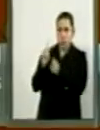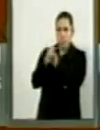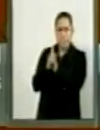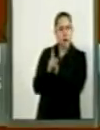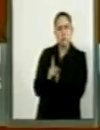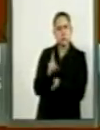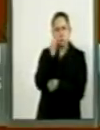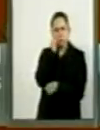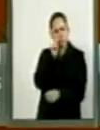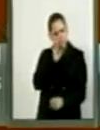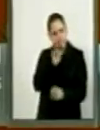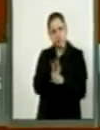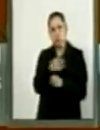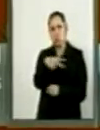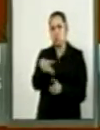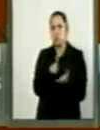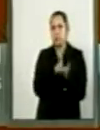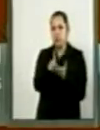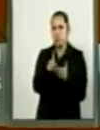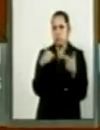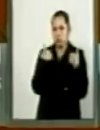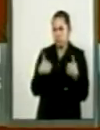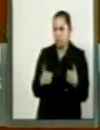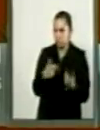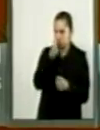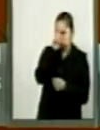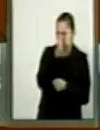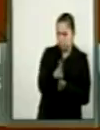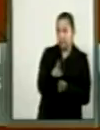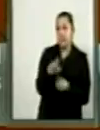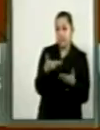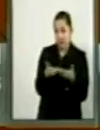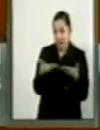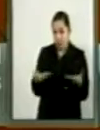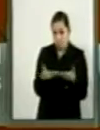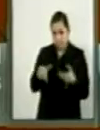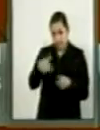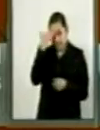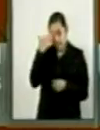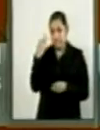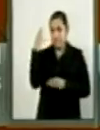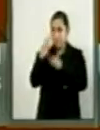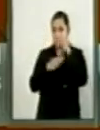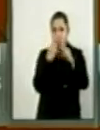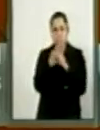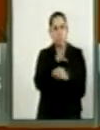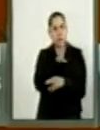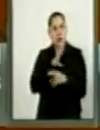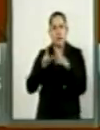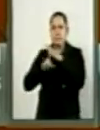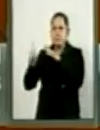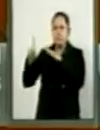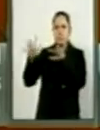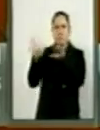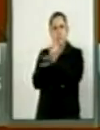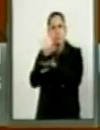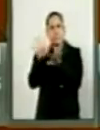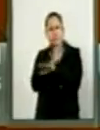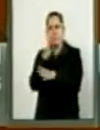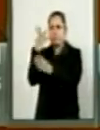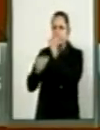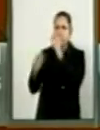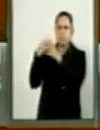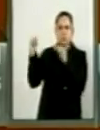El fenómeno del desplazamiento forzado que se vive hoy en día en el mundo no tiene precedente. Al cierre del año